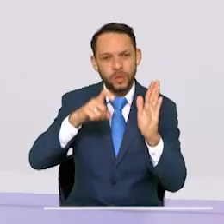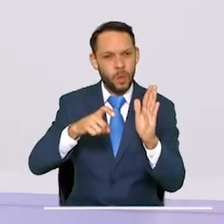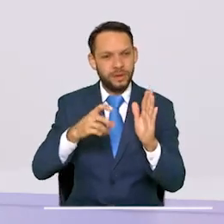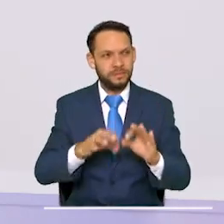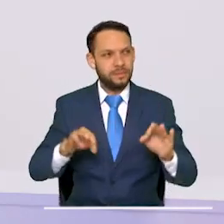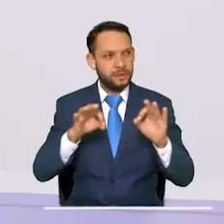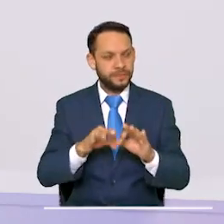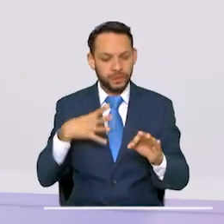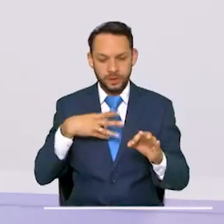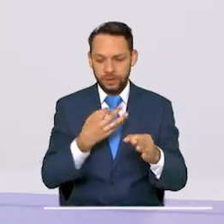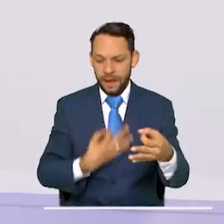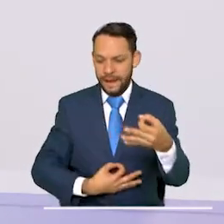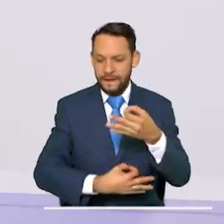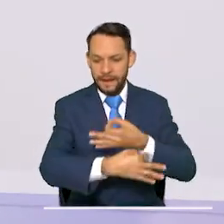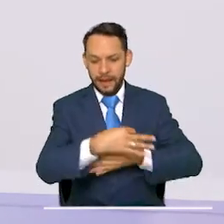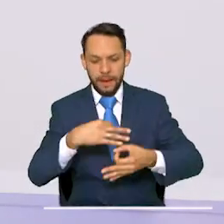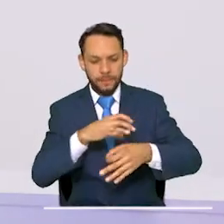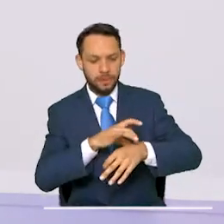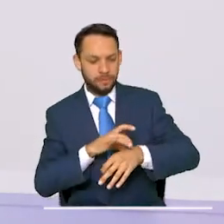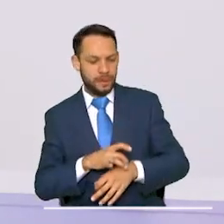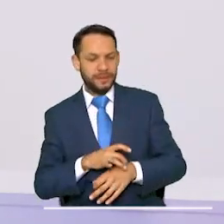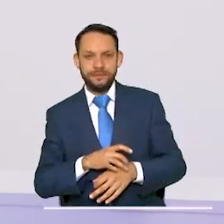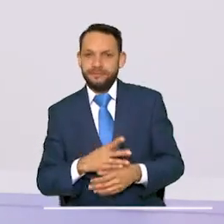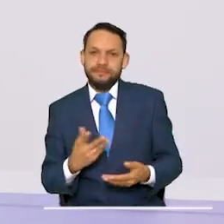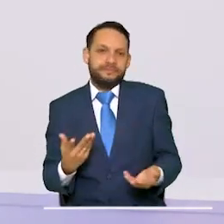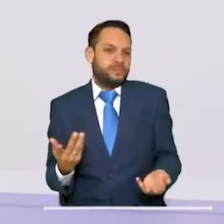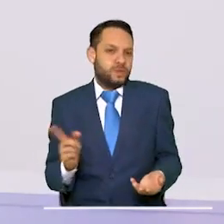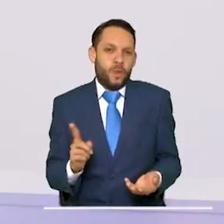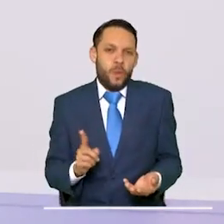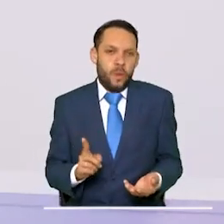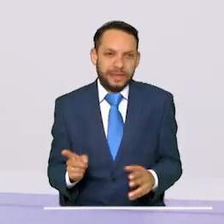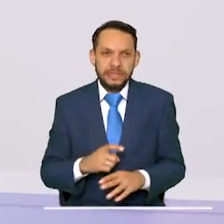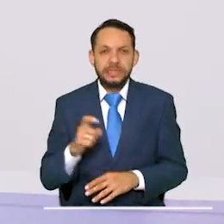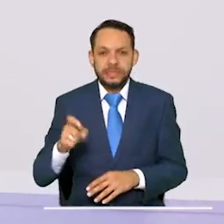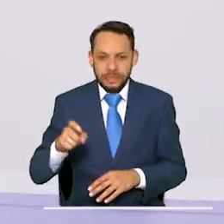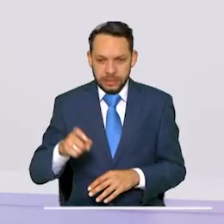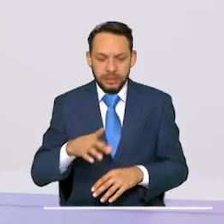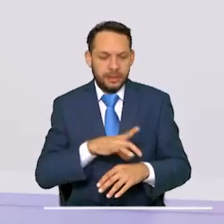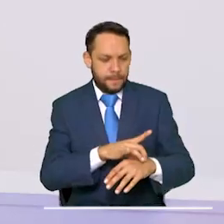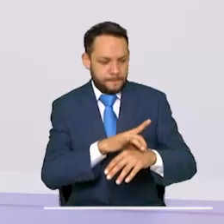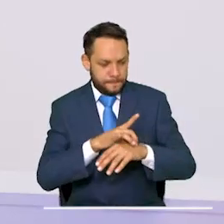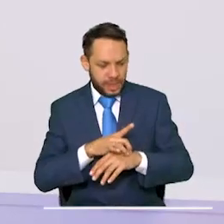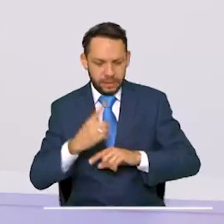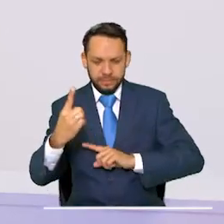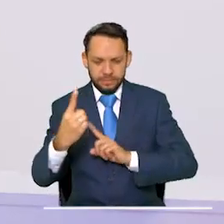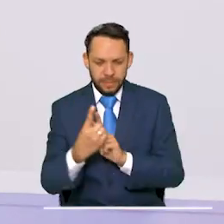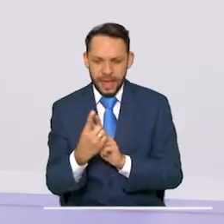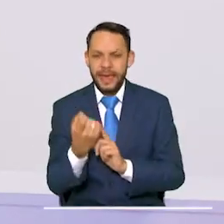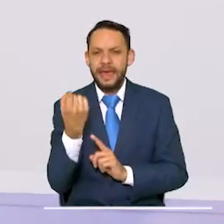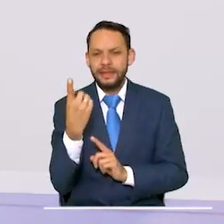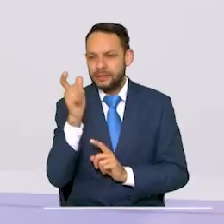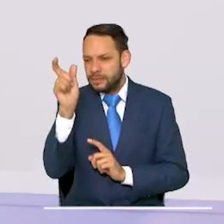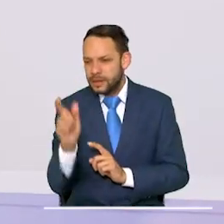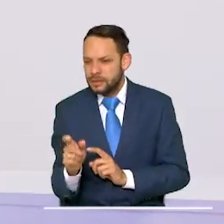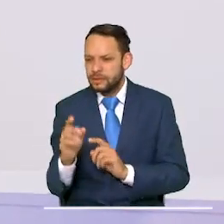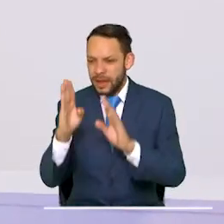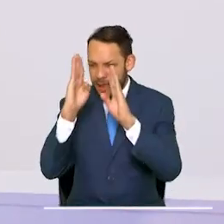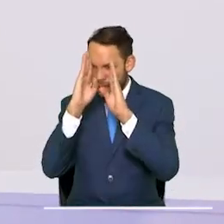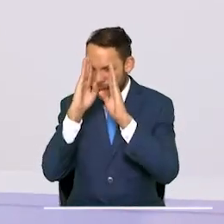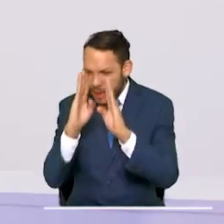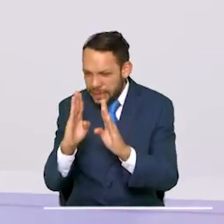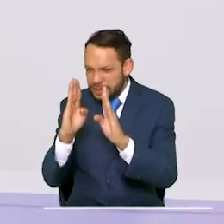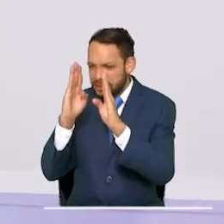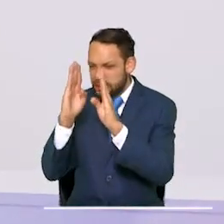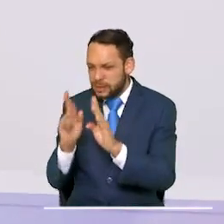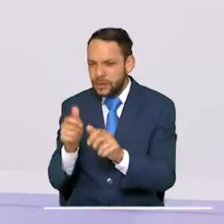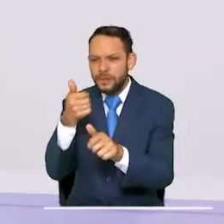no reemplaza una consulta médica, una atención, una mirada integral para poder entender a cada ser humano y poder dar una indicación